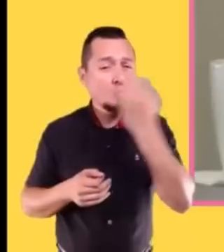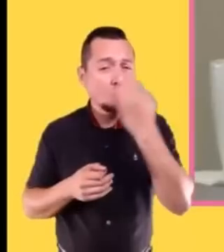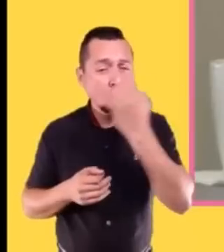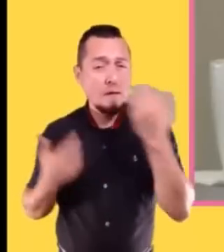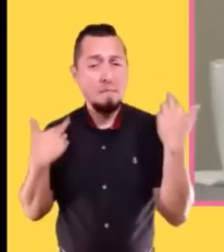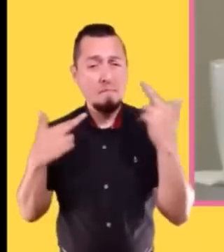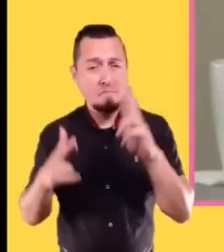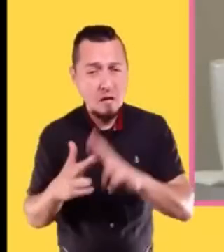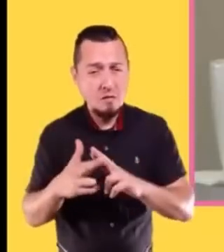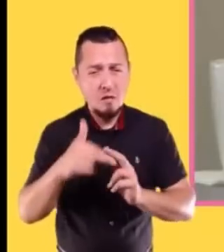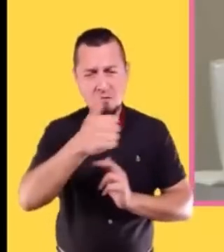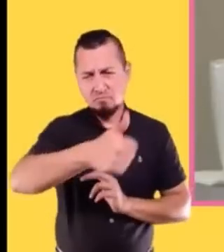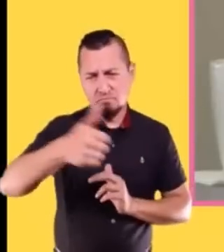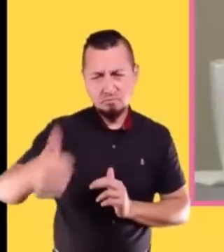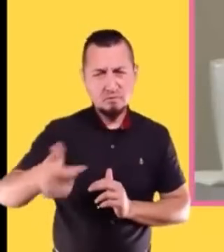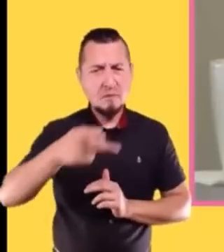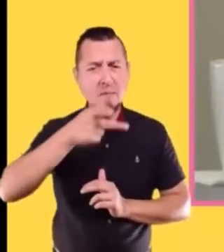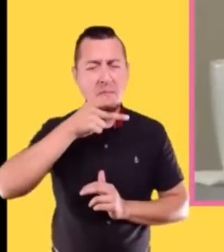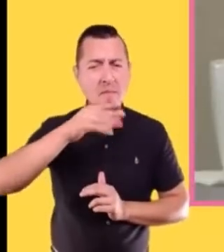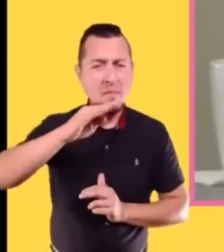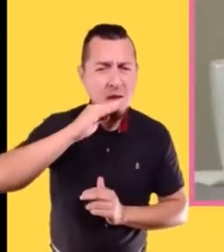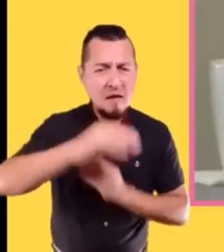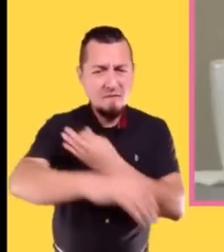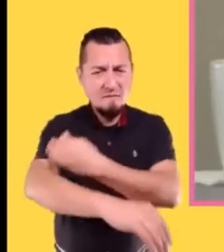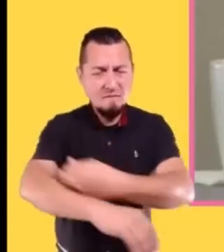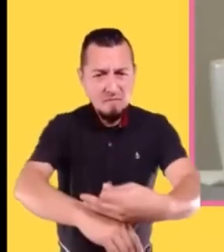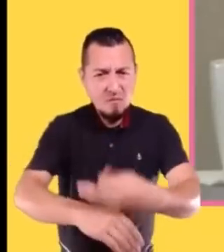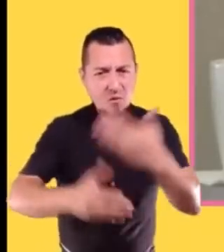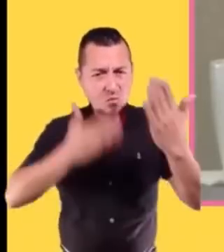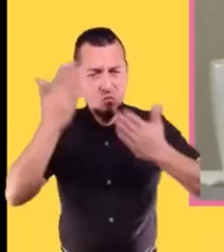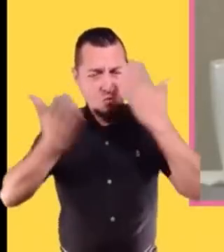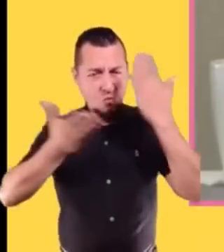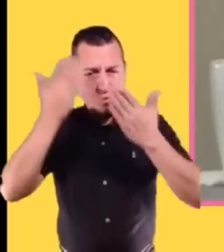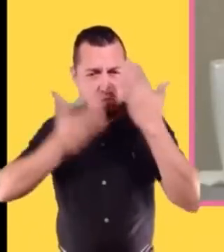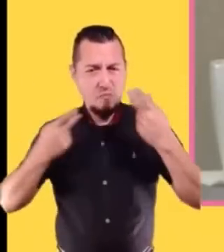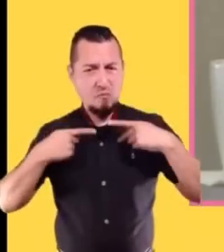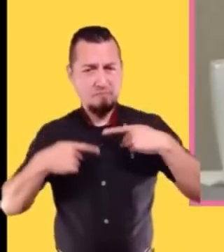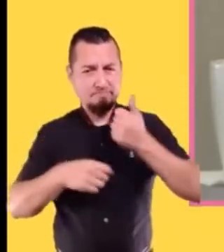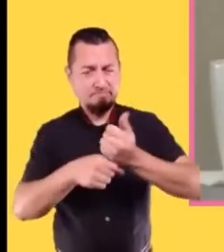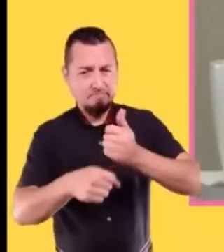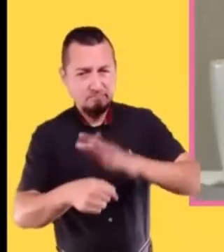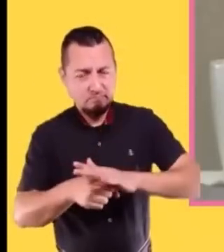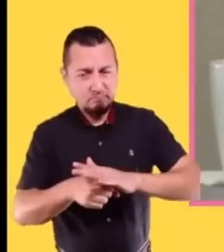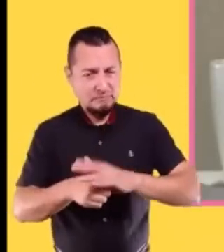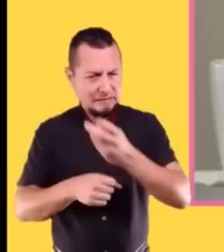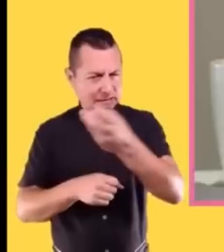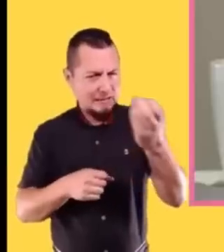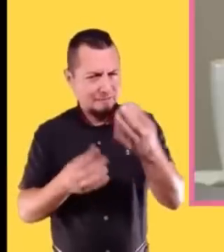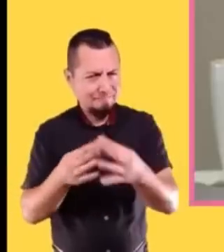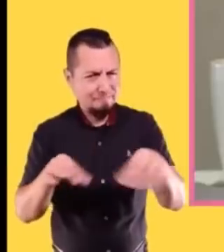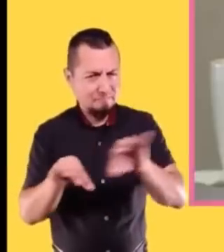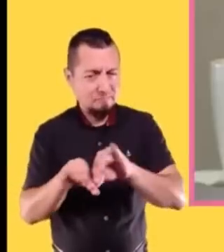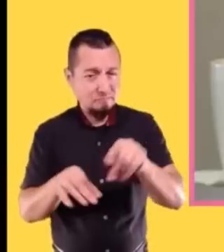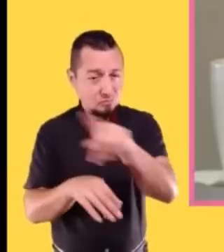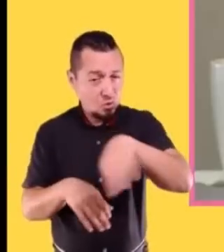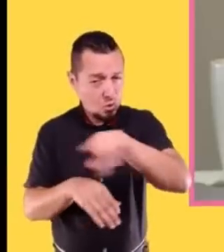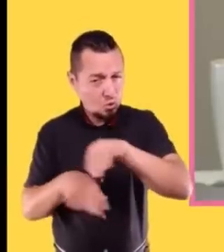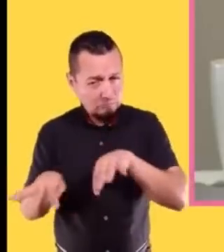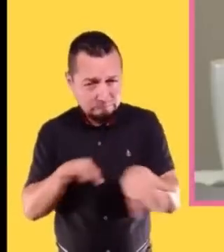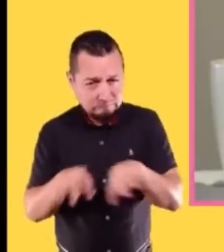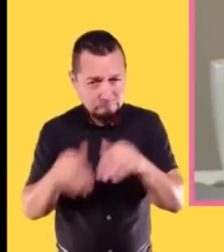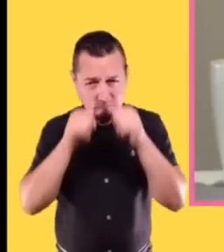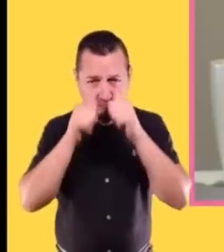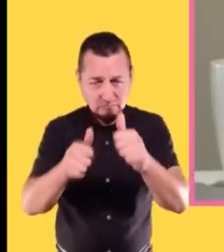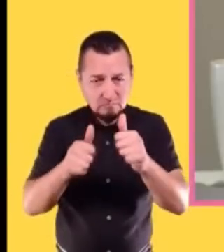maestros, madres y padres de familia, estudiantes, personal administrativo. Esa es una comunidad educativa. Con ellos vamos a trabajar en subsanar y